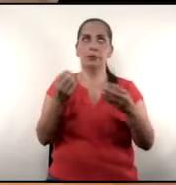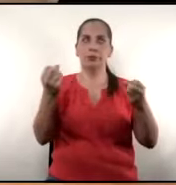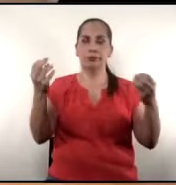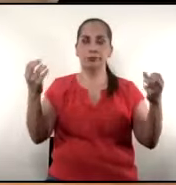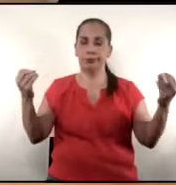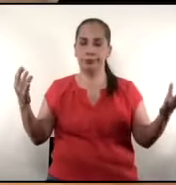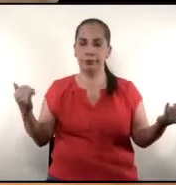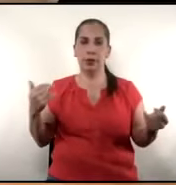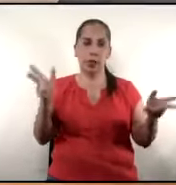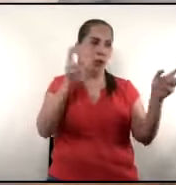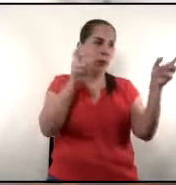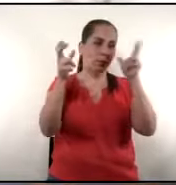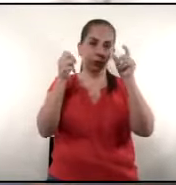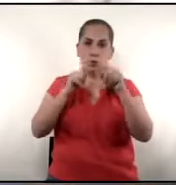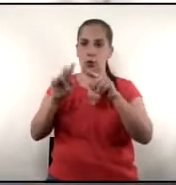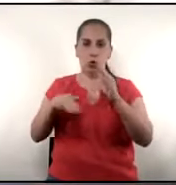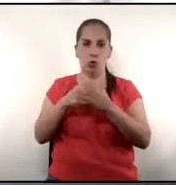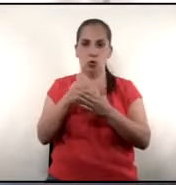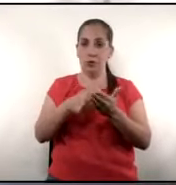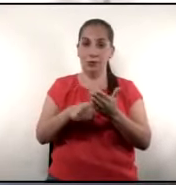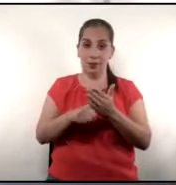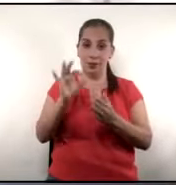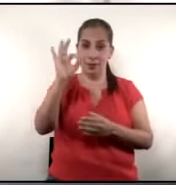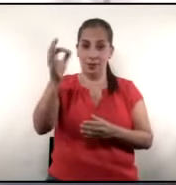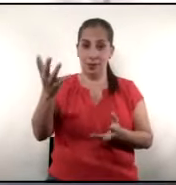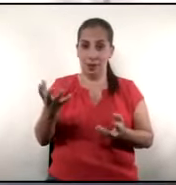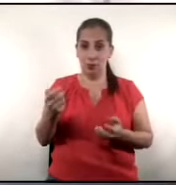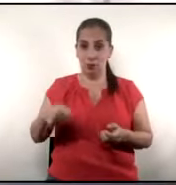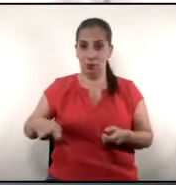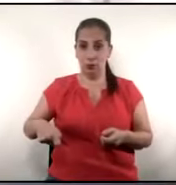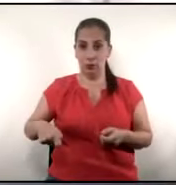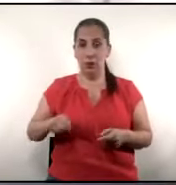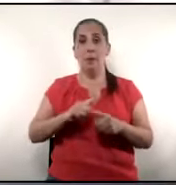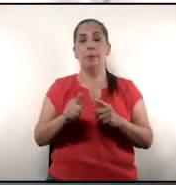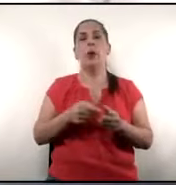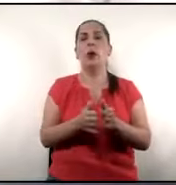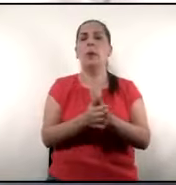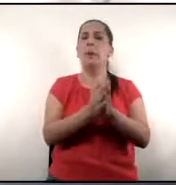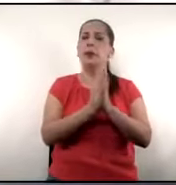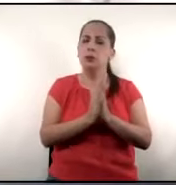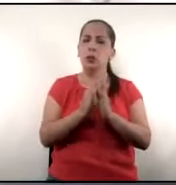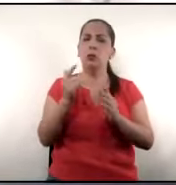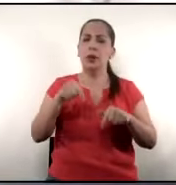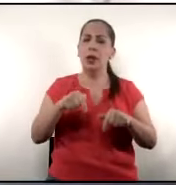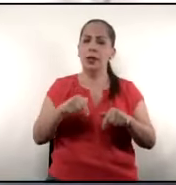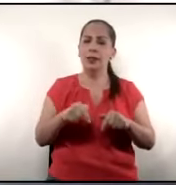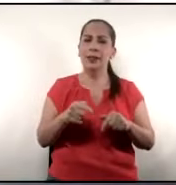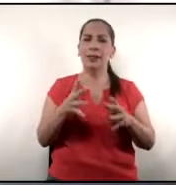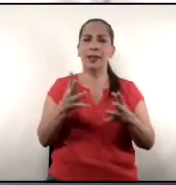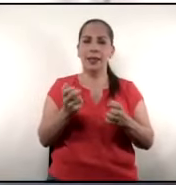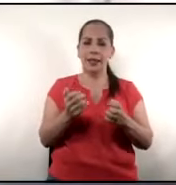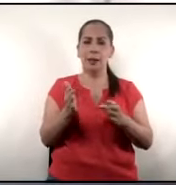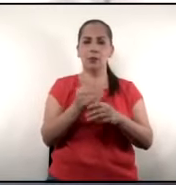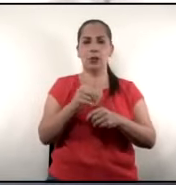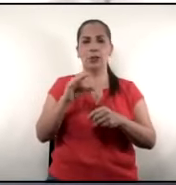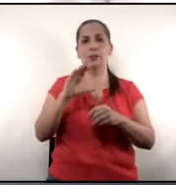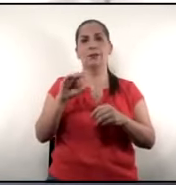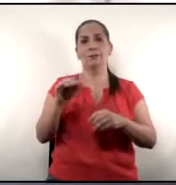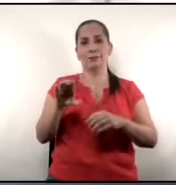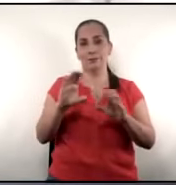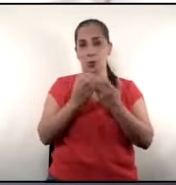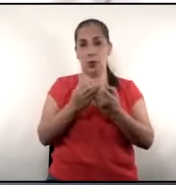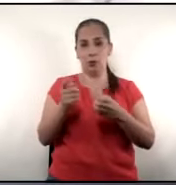vamos a escuchar de todos los candidatos. Es la petición y realmente la razón de ser de estos escenarios que ha creado el Colegio Federal de Ingenieros.